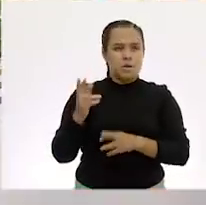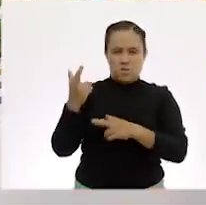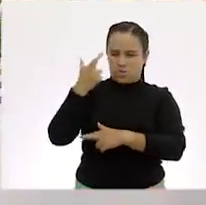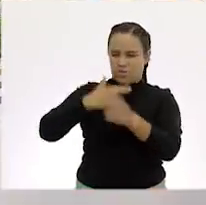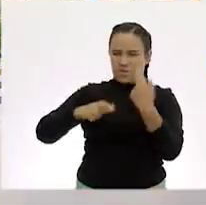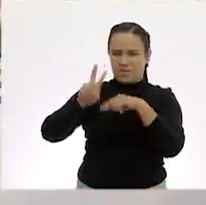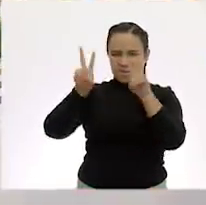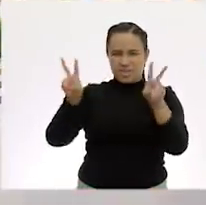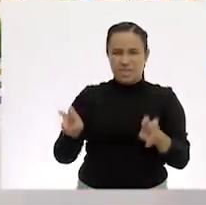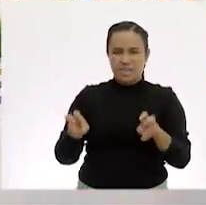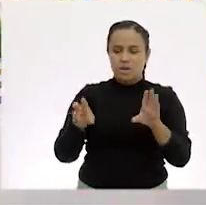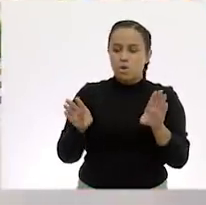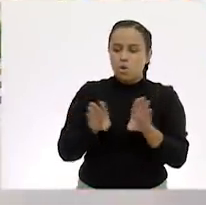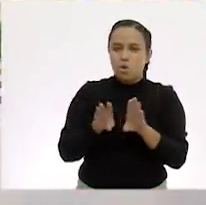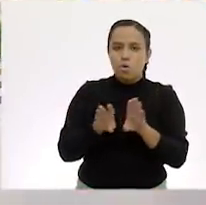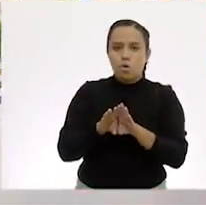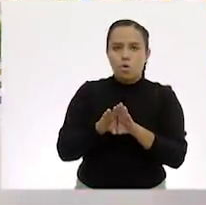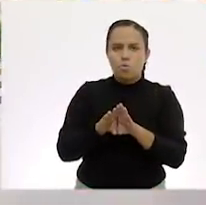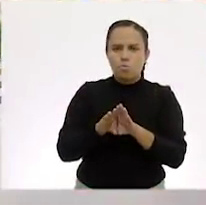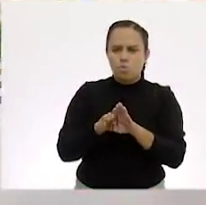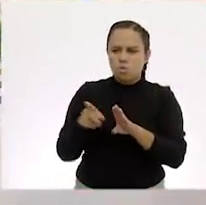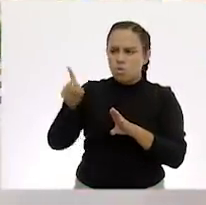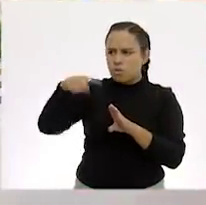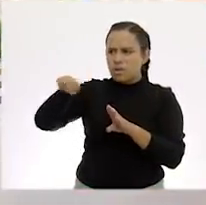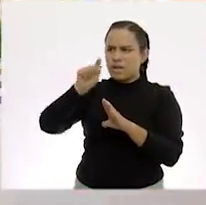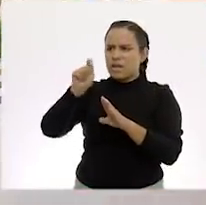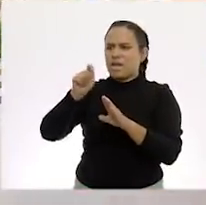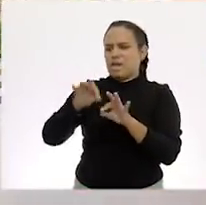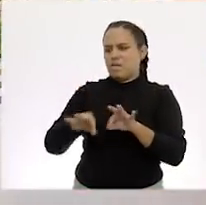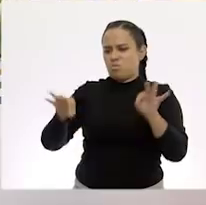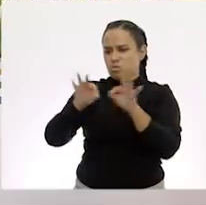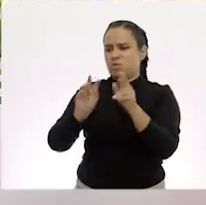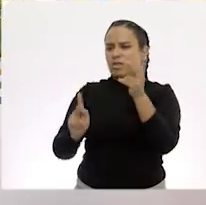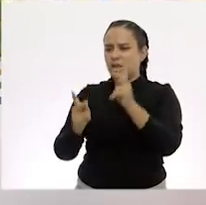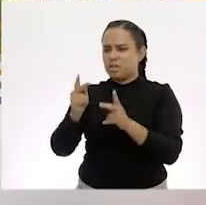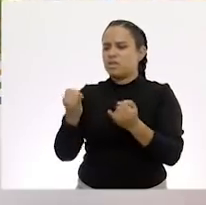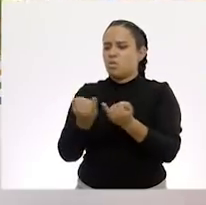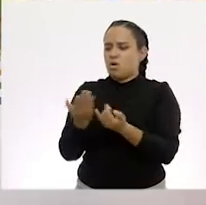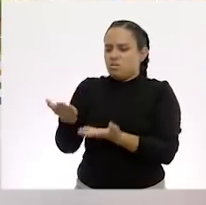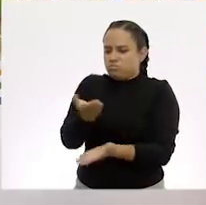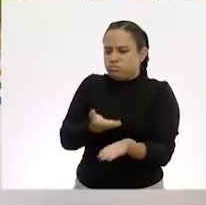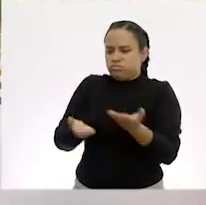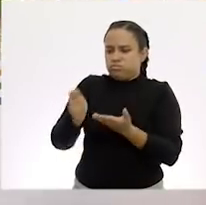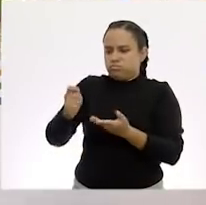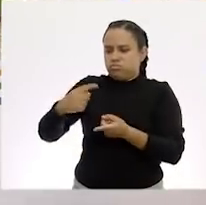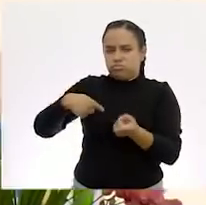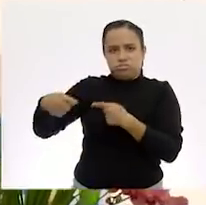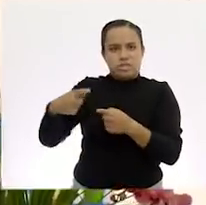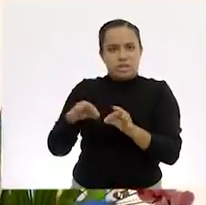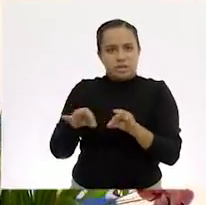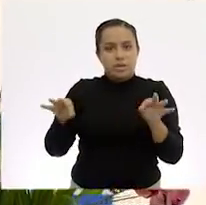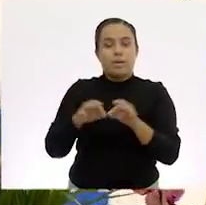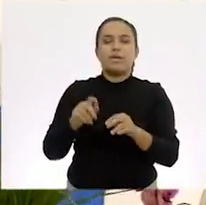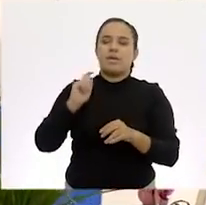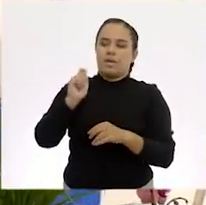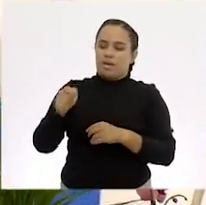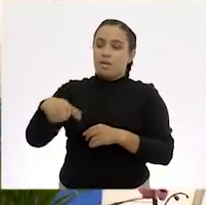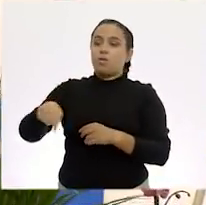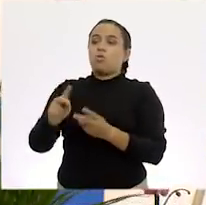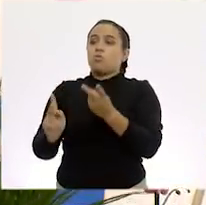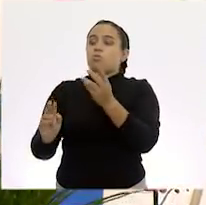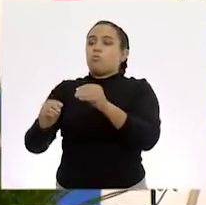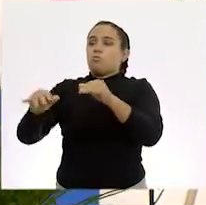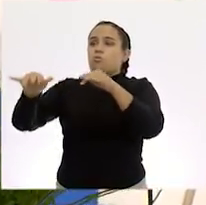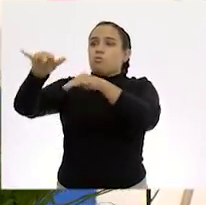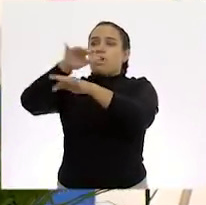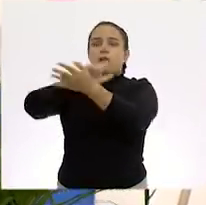tema, Ruth, de las interacciones y por qué son importantes las plantas. Pues bueno, como ya lo dijimos, limpian nuestro aire,